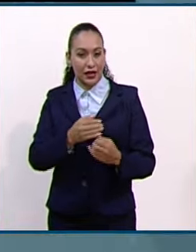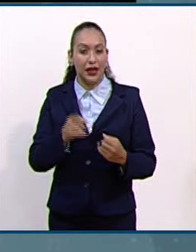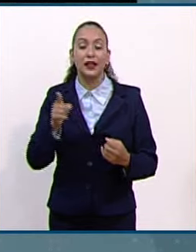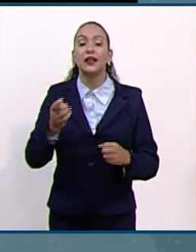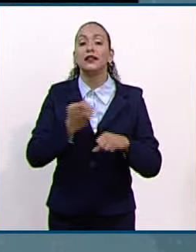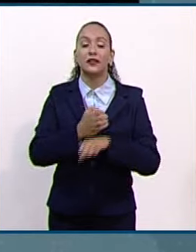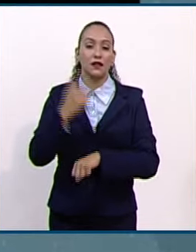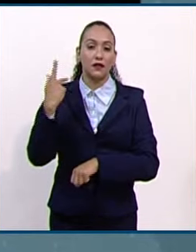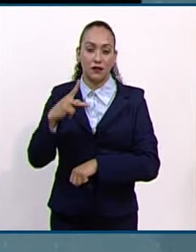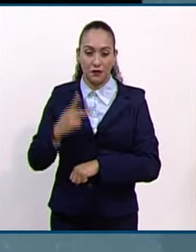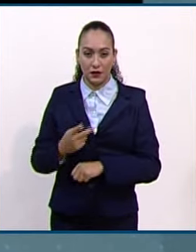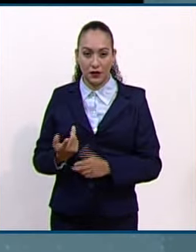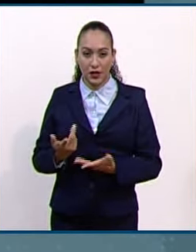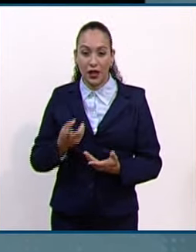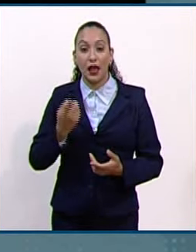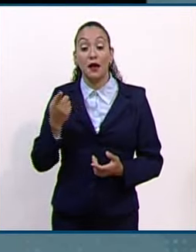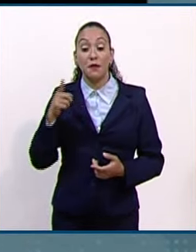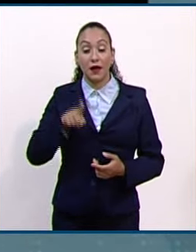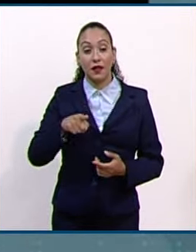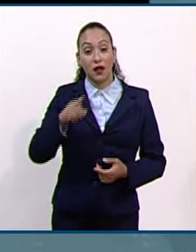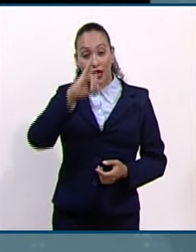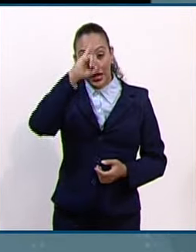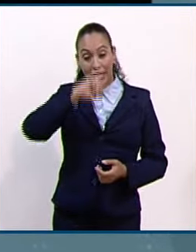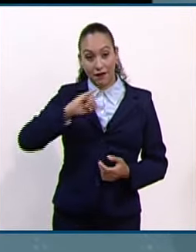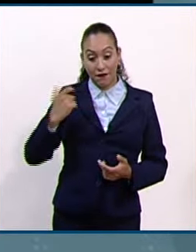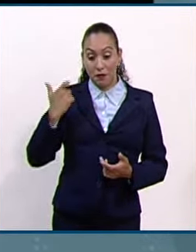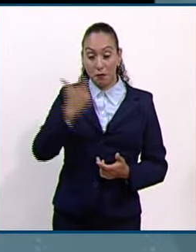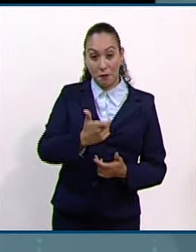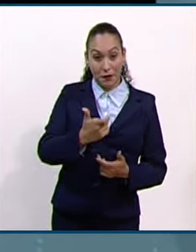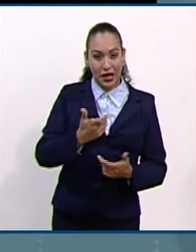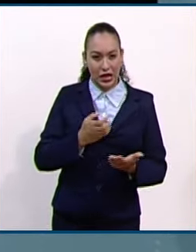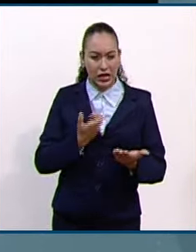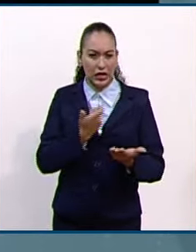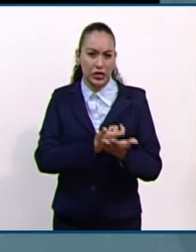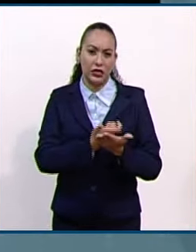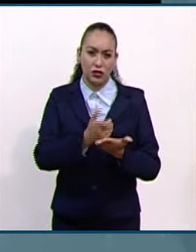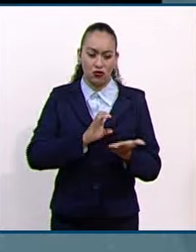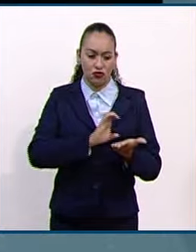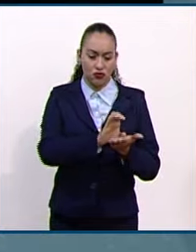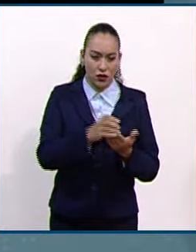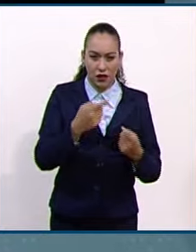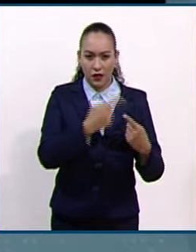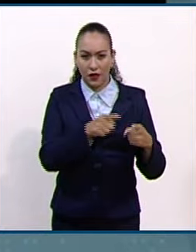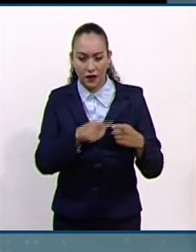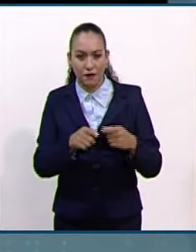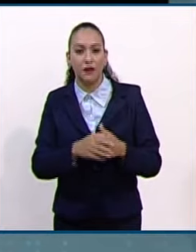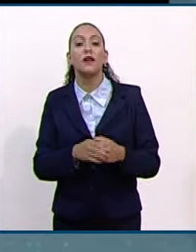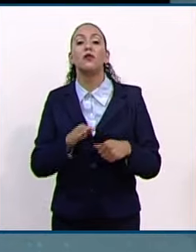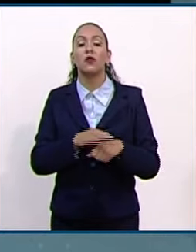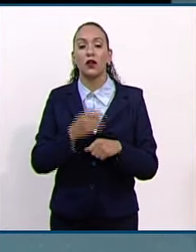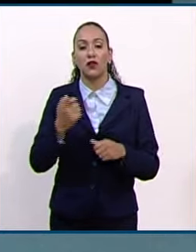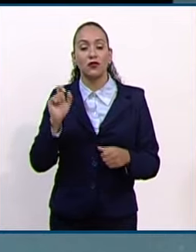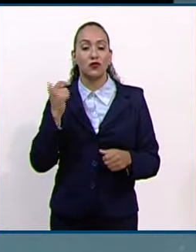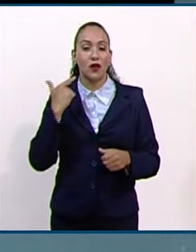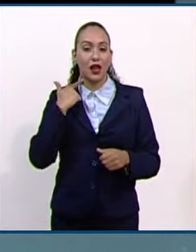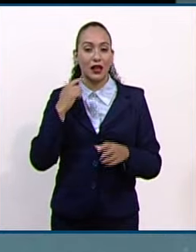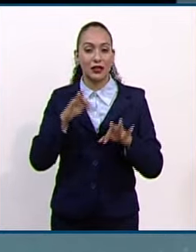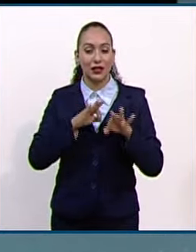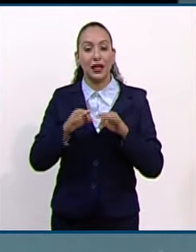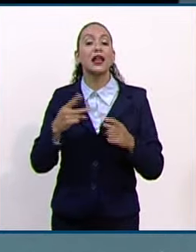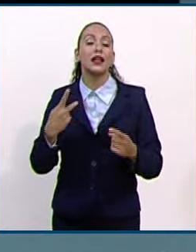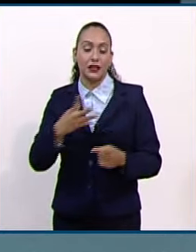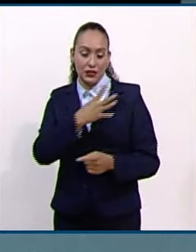de Puebla condenó a un patrón a pagar diversas prestaciones derivadas de la relación de trabajo con el extinto trabajador padre de los